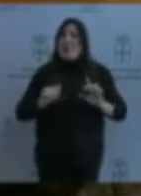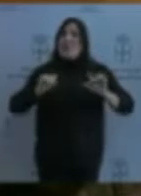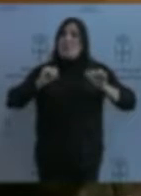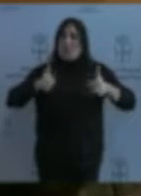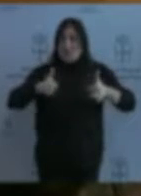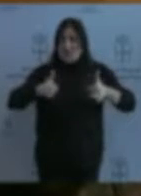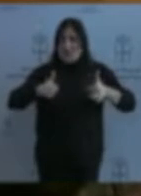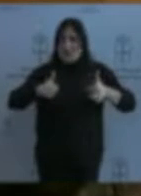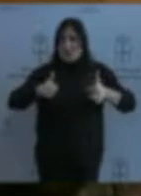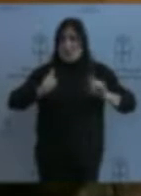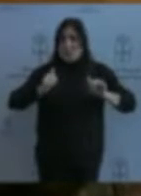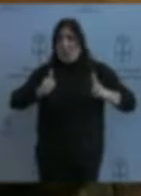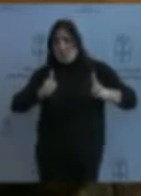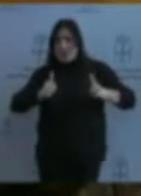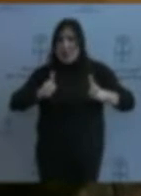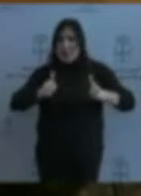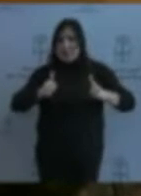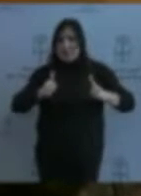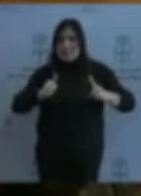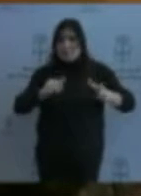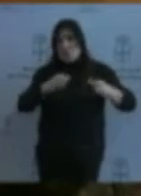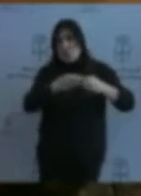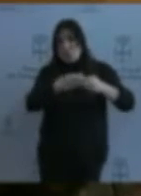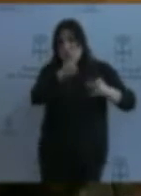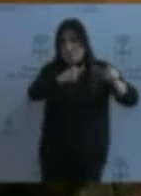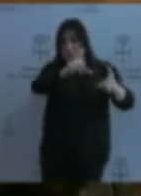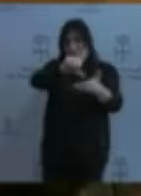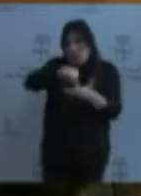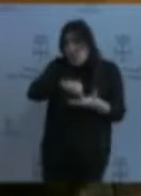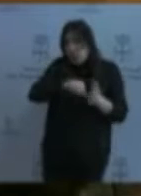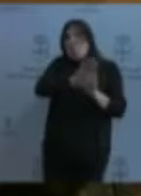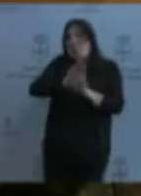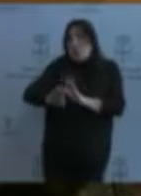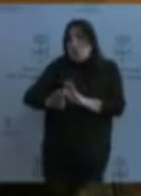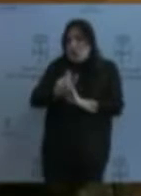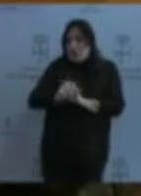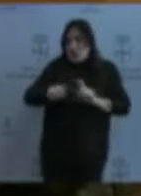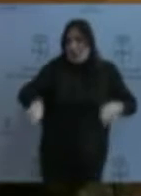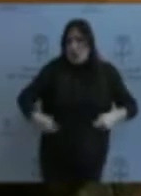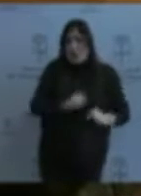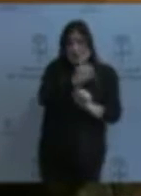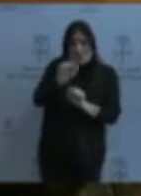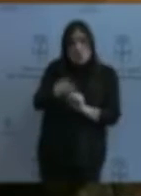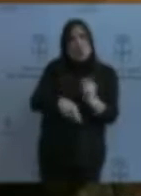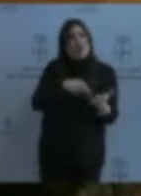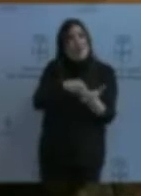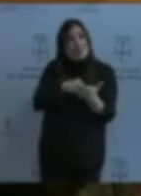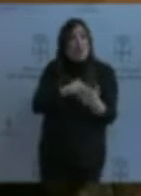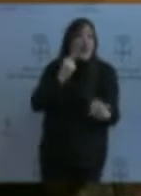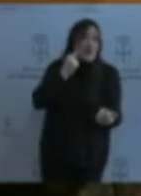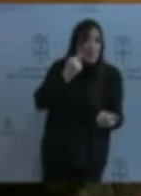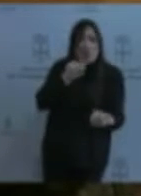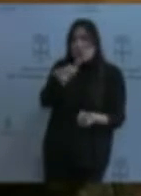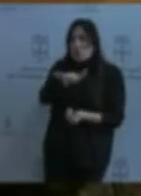sociedad civil, vecinos y ecologistas, para reivindicar, no solo en Navia, sino en muchos otros lugares, que este tipo de